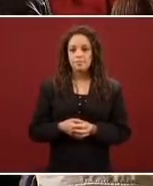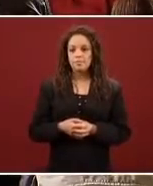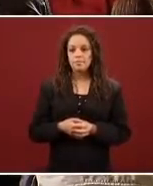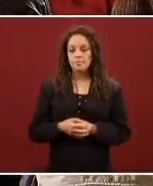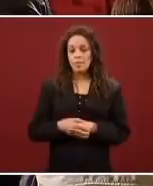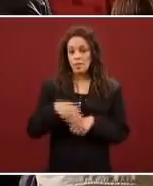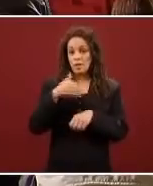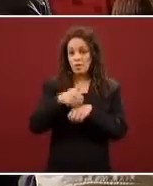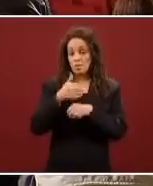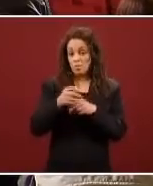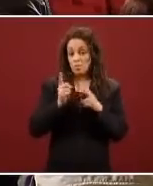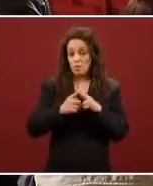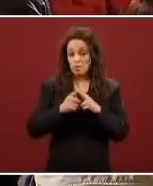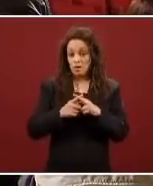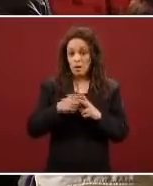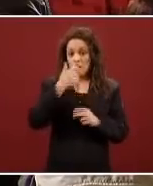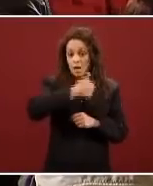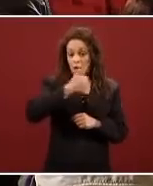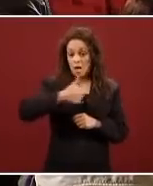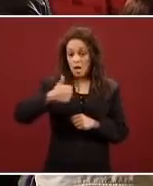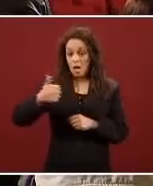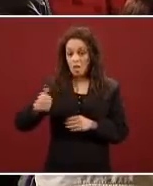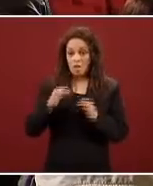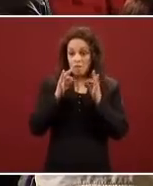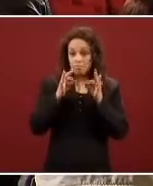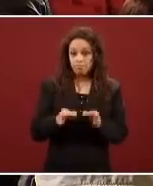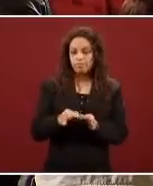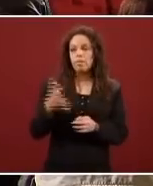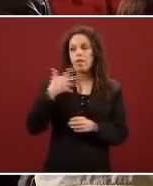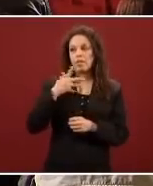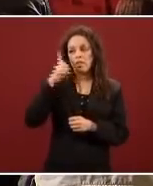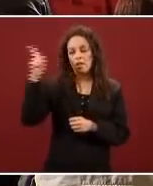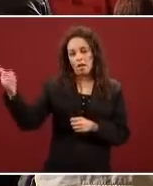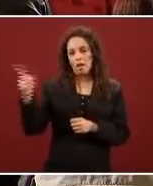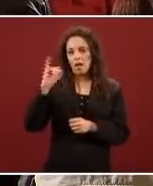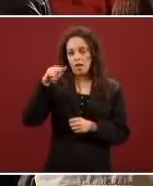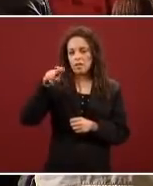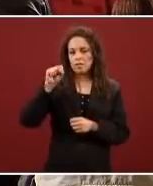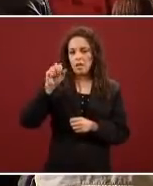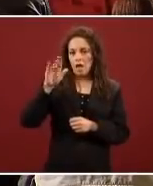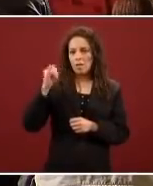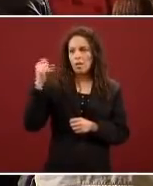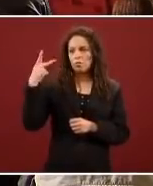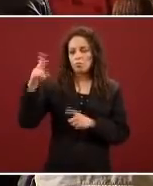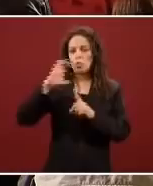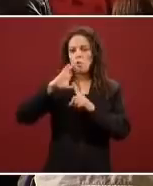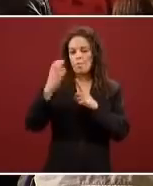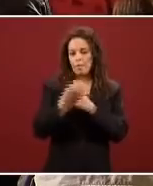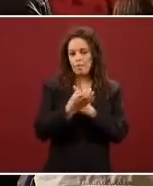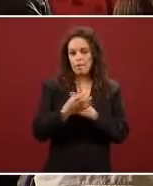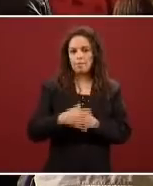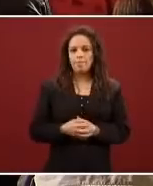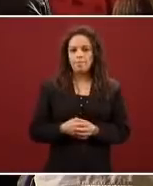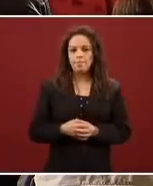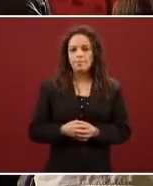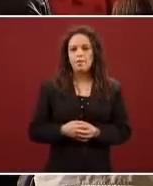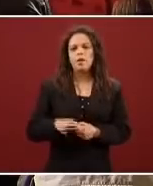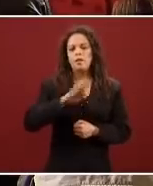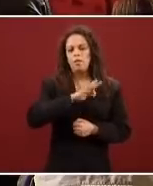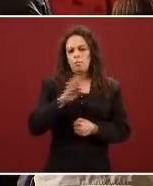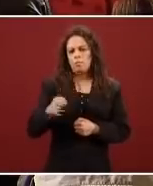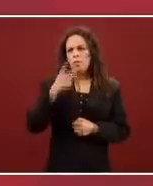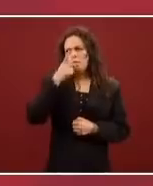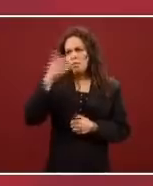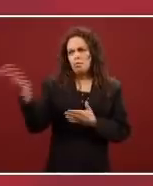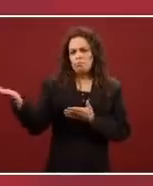de cada uno de los insumos los tiene definitivamente el INSABI y el subcomité. Podemos en un momento invitar, así como hemos estado invitando al